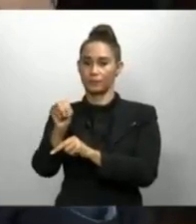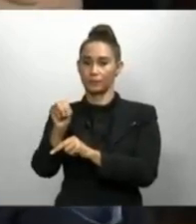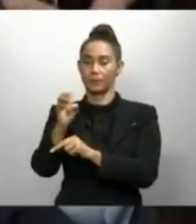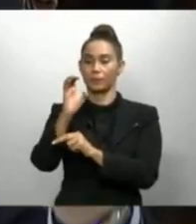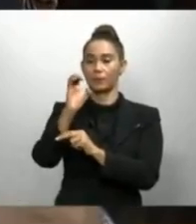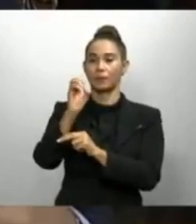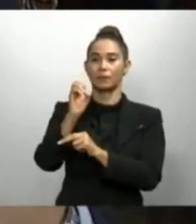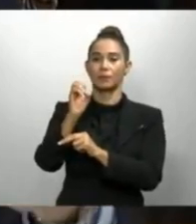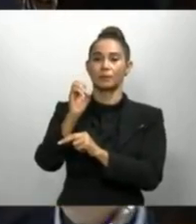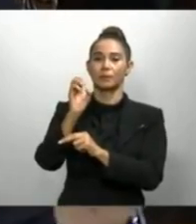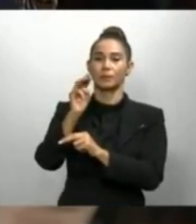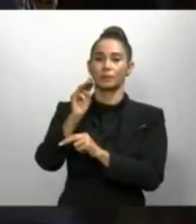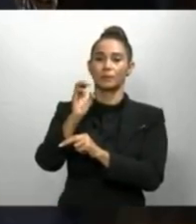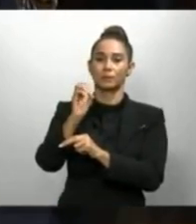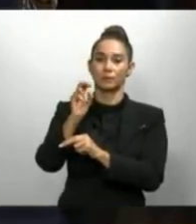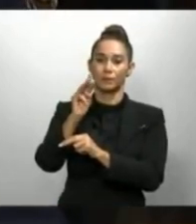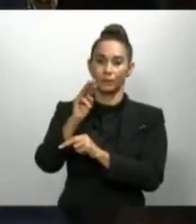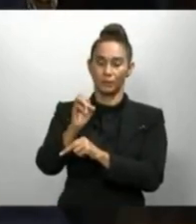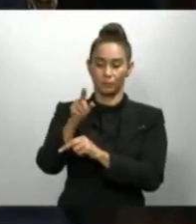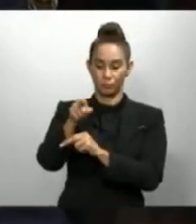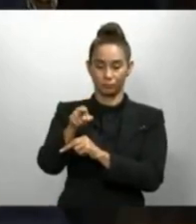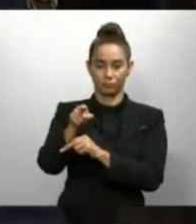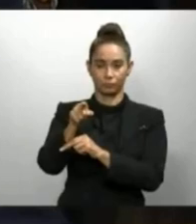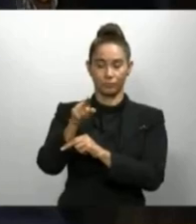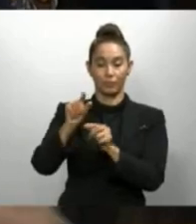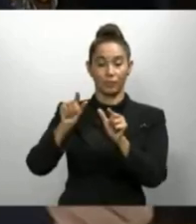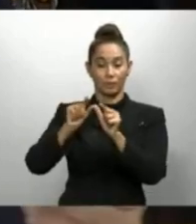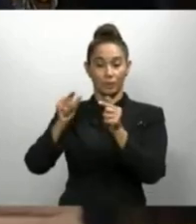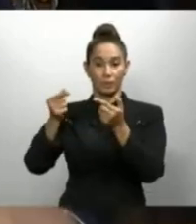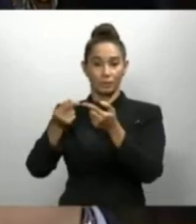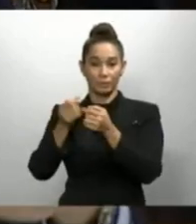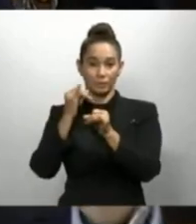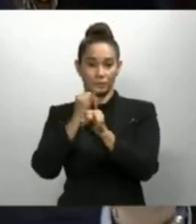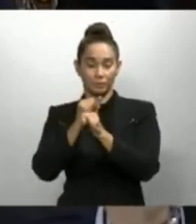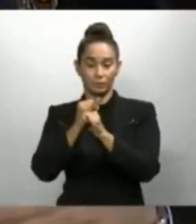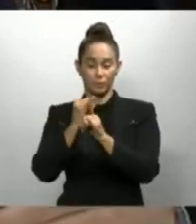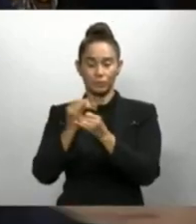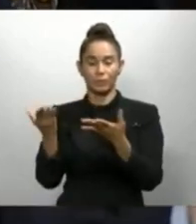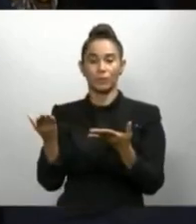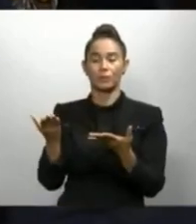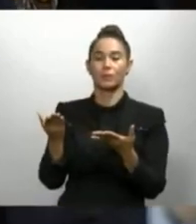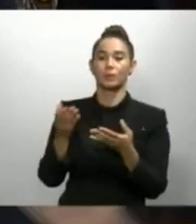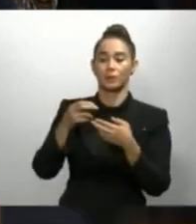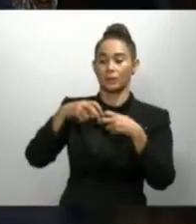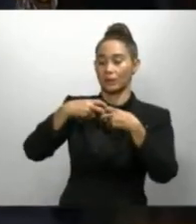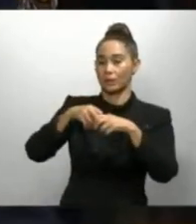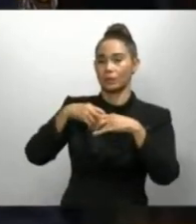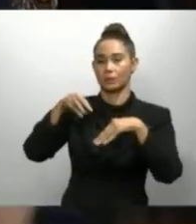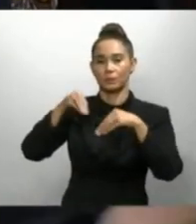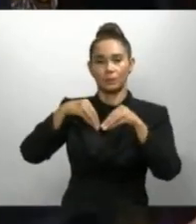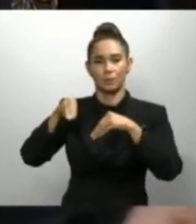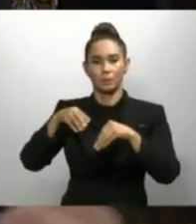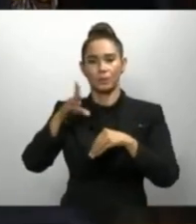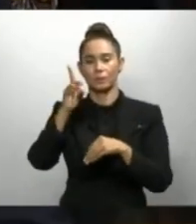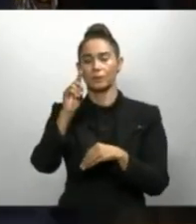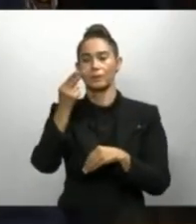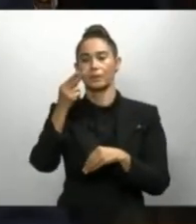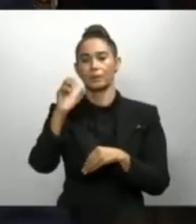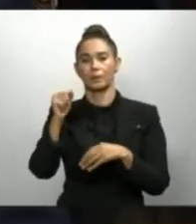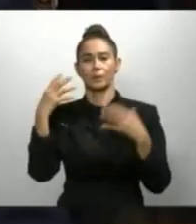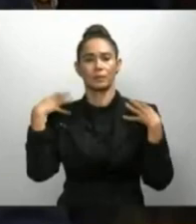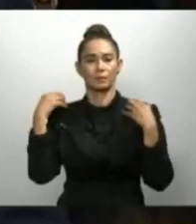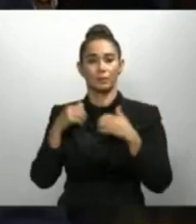sanitario, están los diferentes registros en industria y comercio, en la DGI, en salud